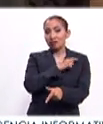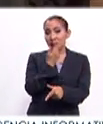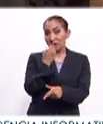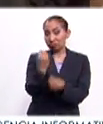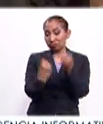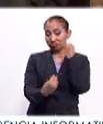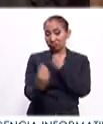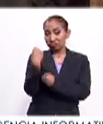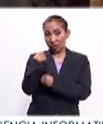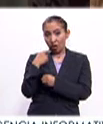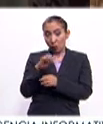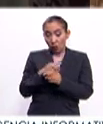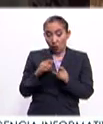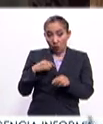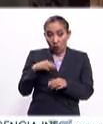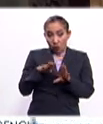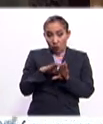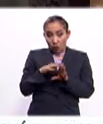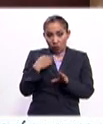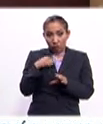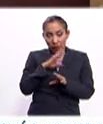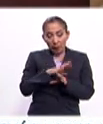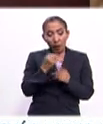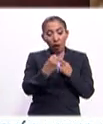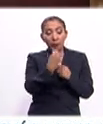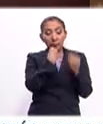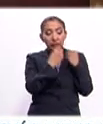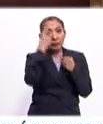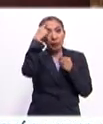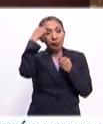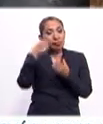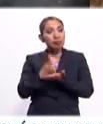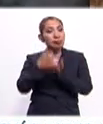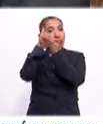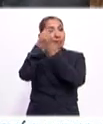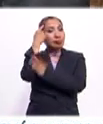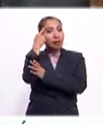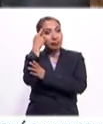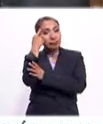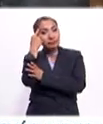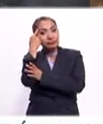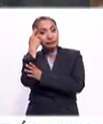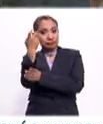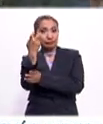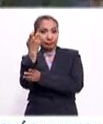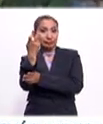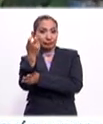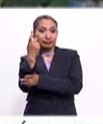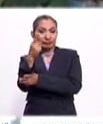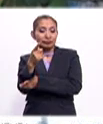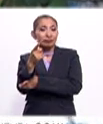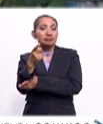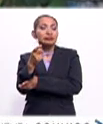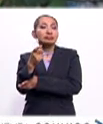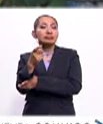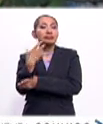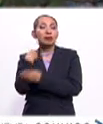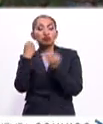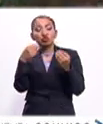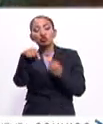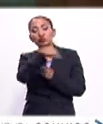alimentados, ¿no? Como nos alimentamos, también repercute en el cerebro. Y esta es la razón por la